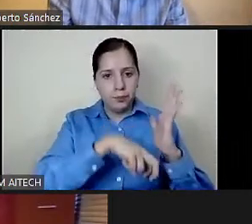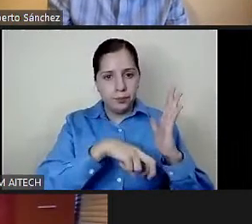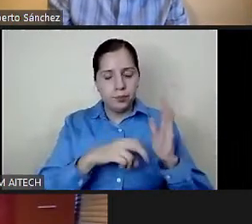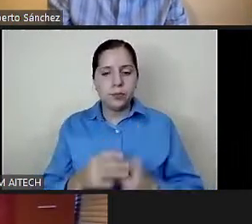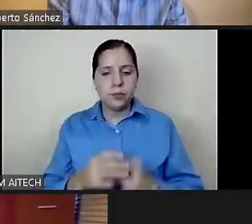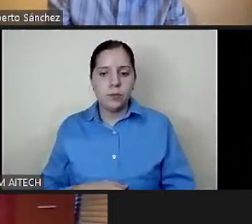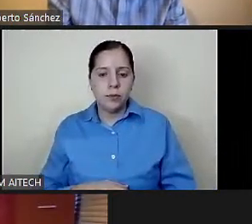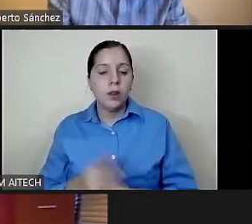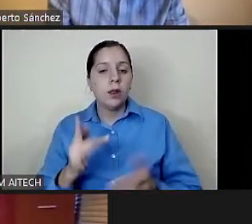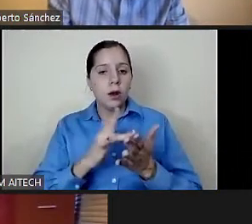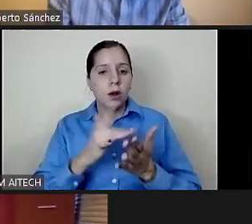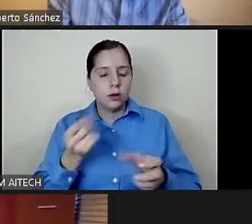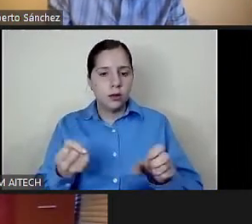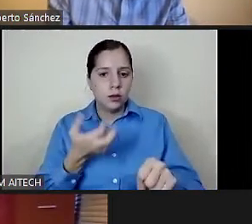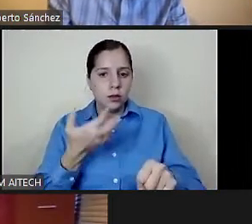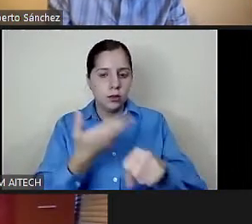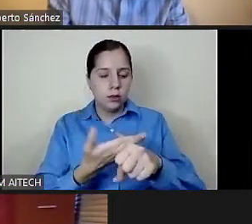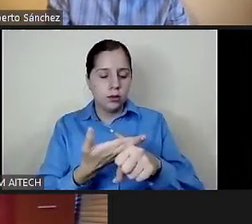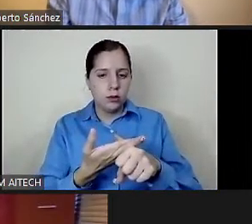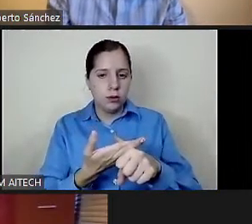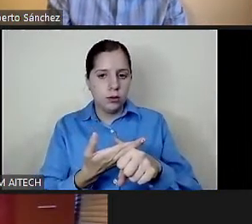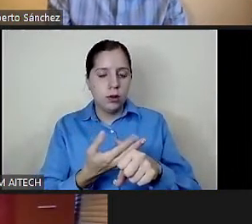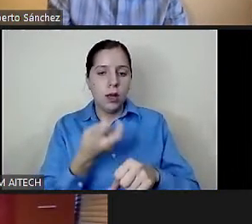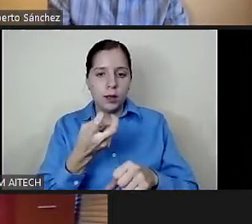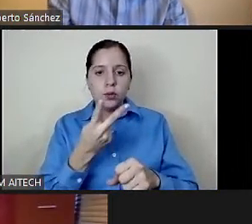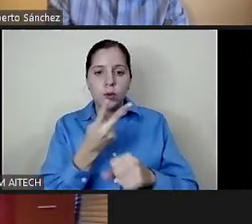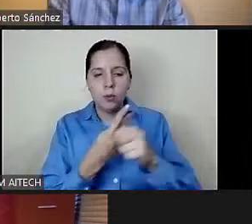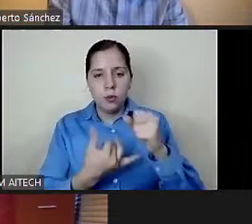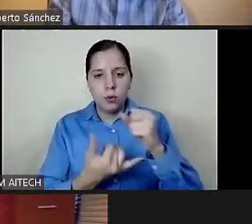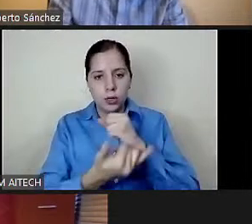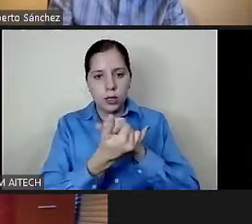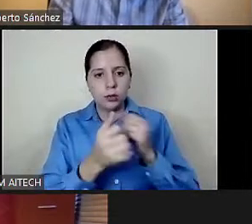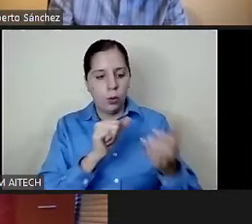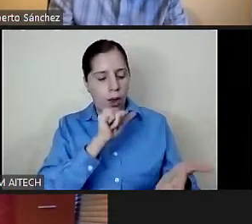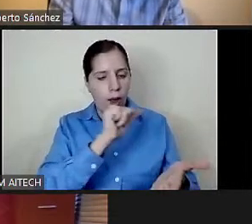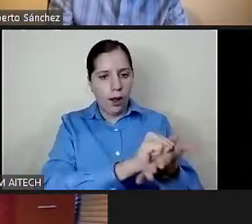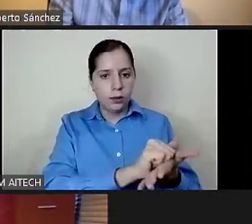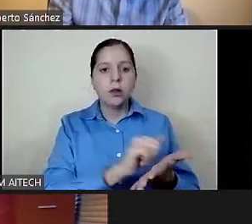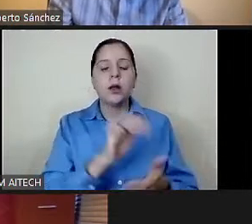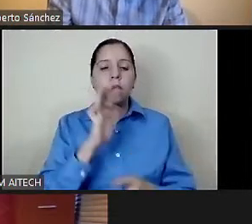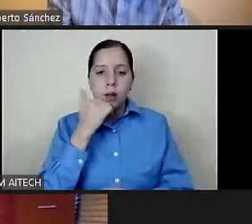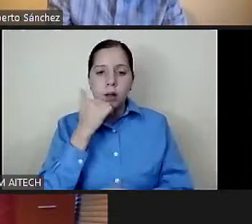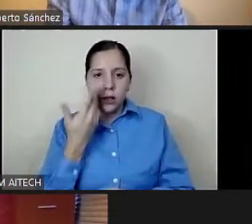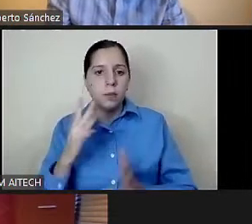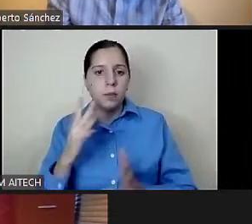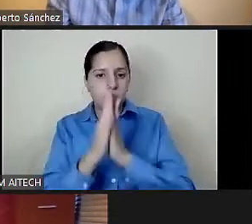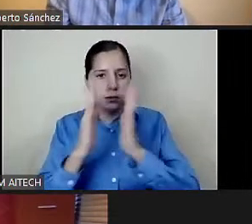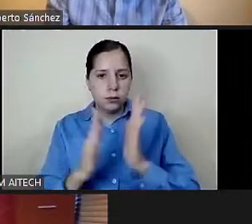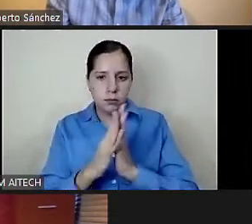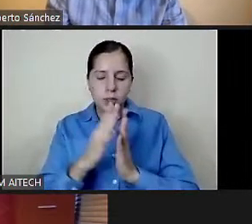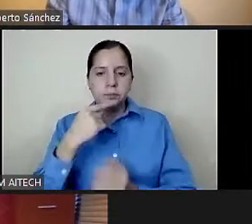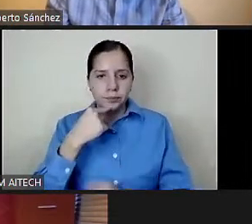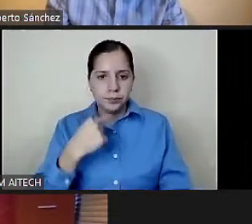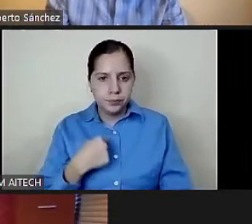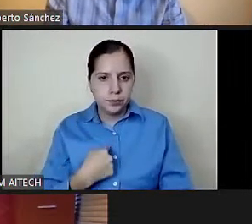Gracias, secretario. Están a consideración de este consejo dichos proyectos de acta. Si alguien desea hacer uso de la voz, estoy a sus órdenes.